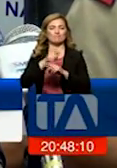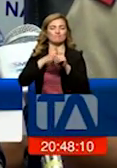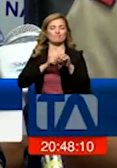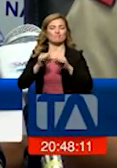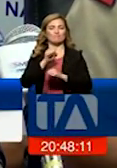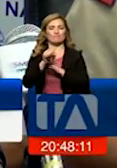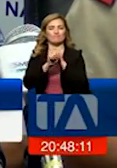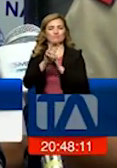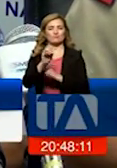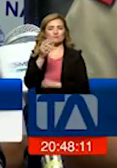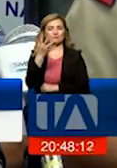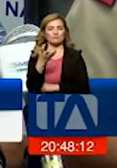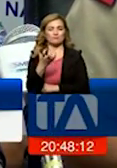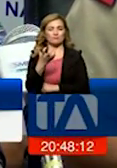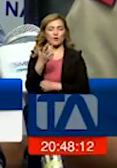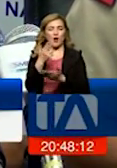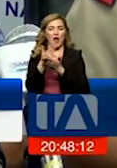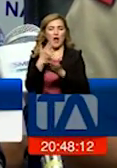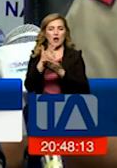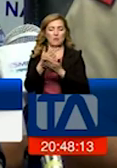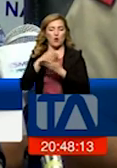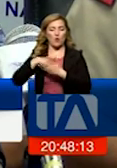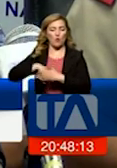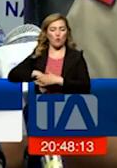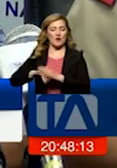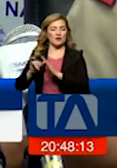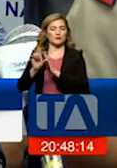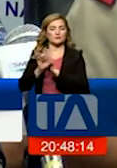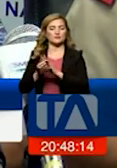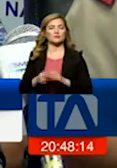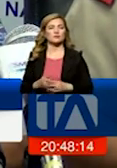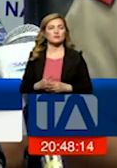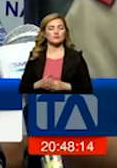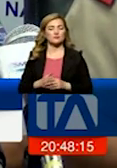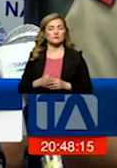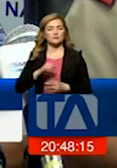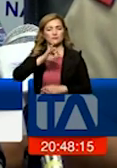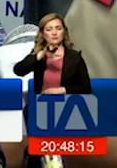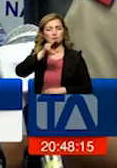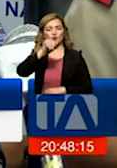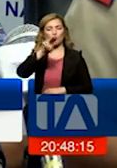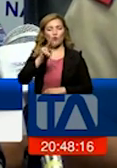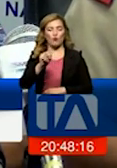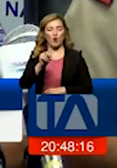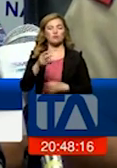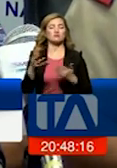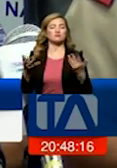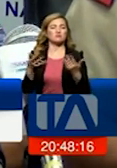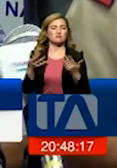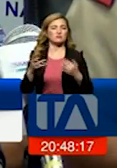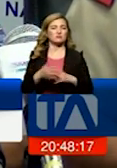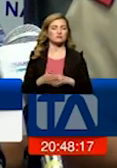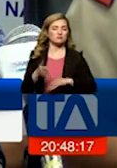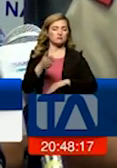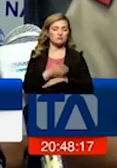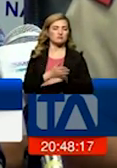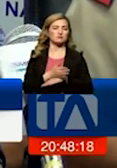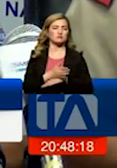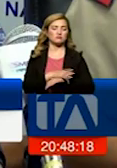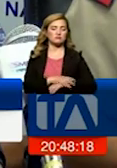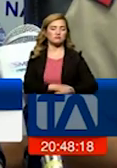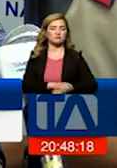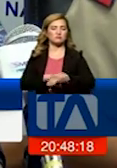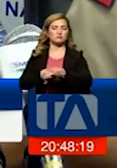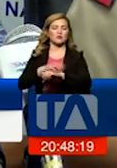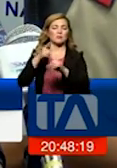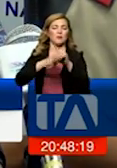del 2015 por tenencia y posesión ilícita. Juan Elías J., quien registra como antecedentes una detención